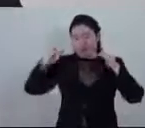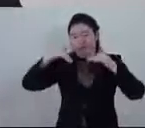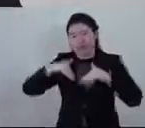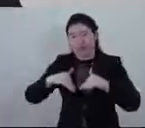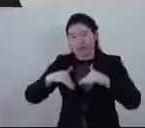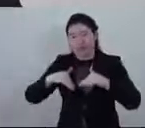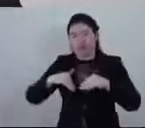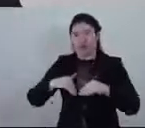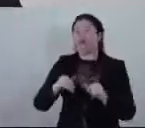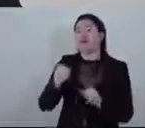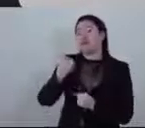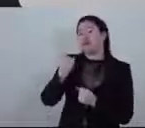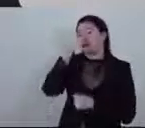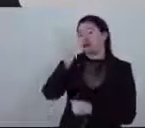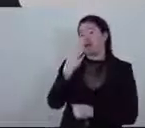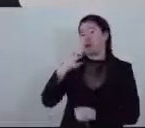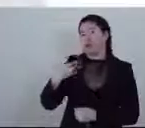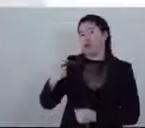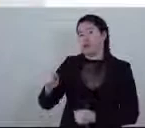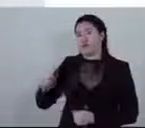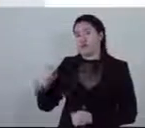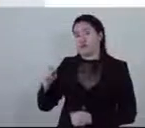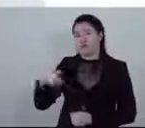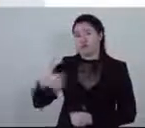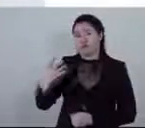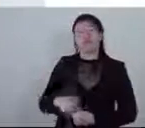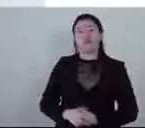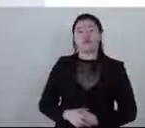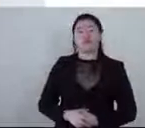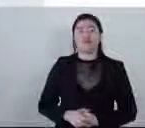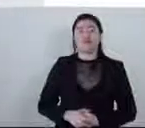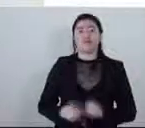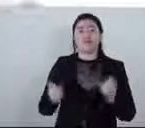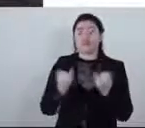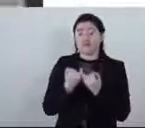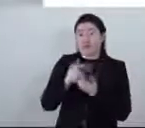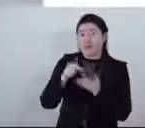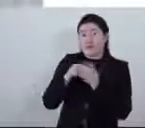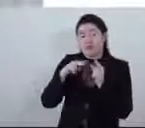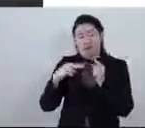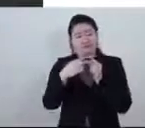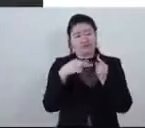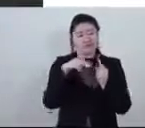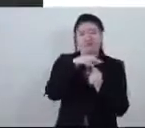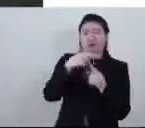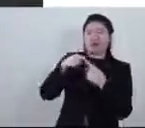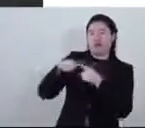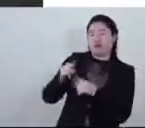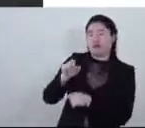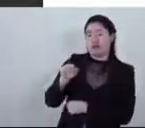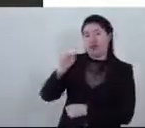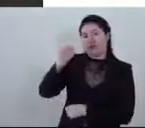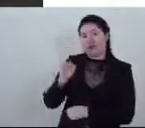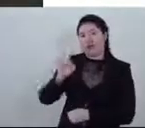Figura 4.1.14, topes sísmicos. Vista sureste, vista noreste, vista